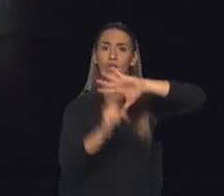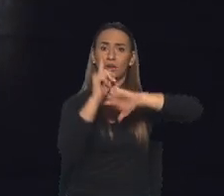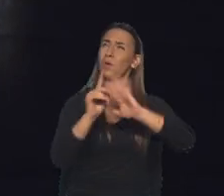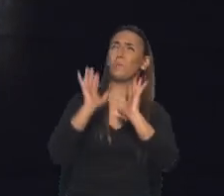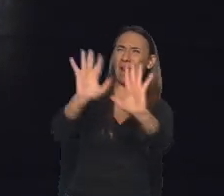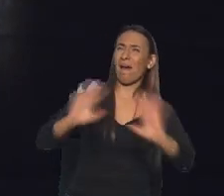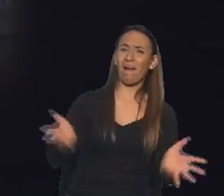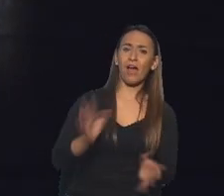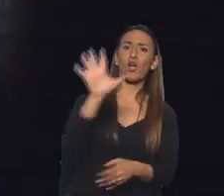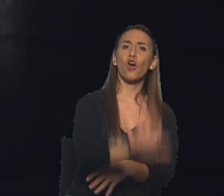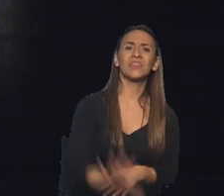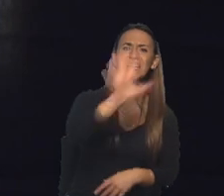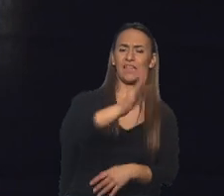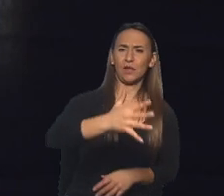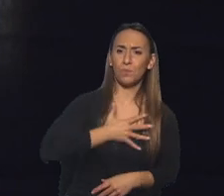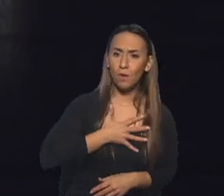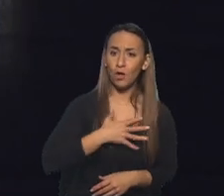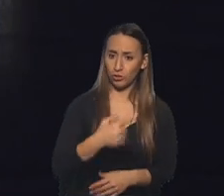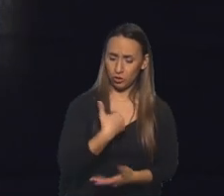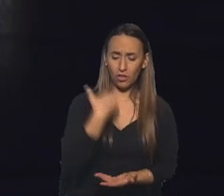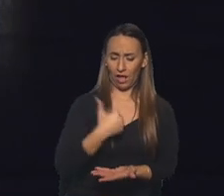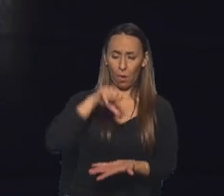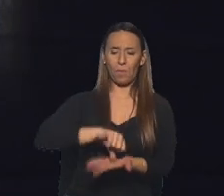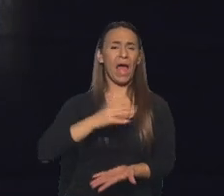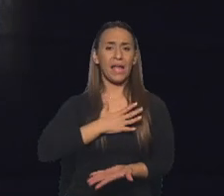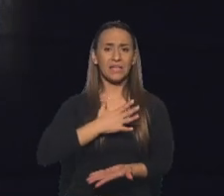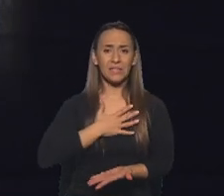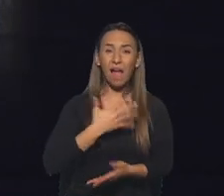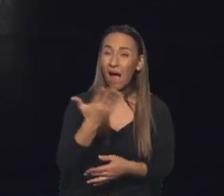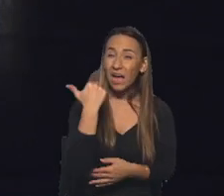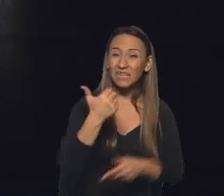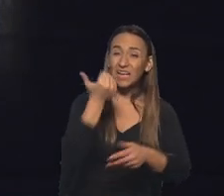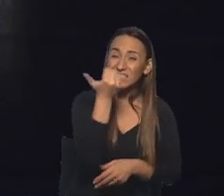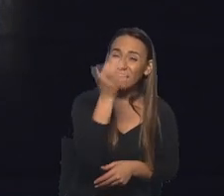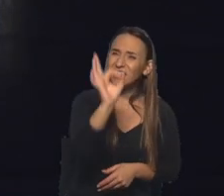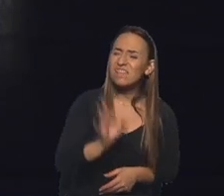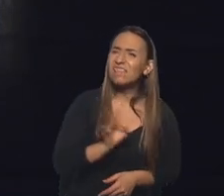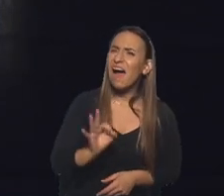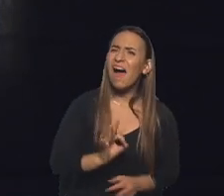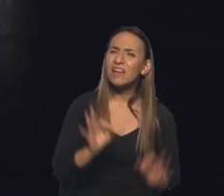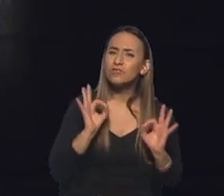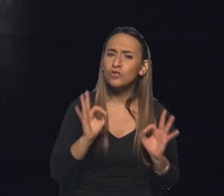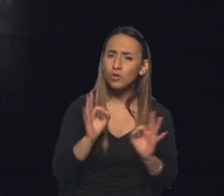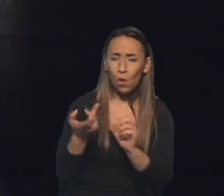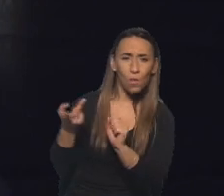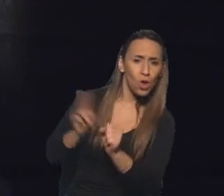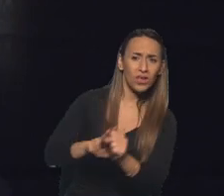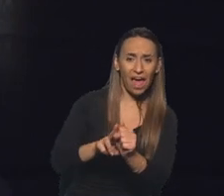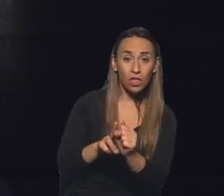tenemos un país que lleva seis décadas seis décadas bloqueado económicamente